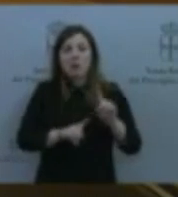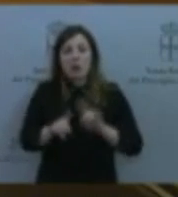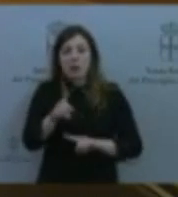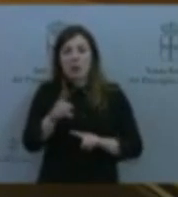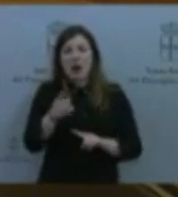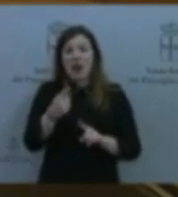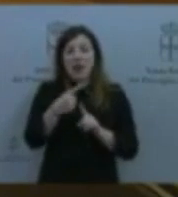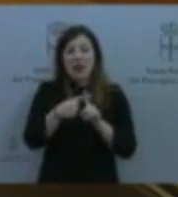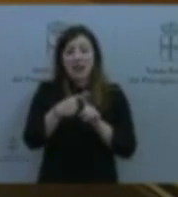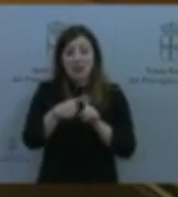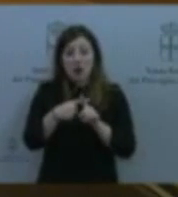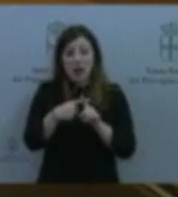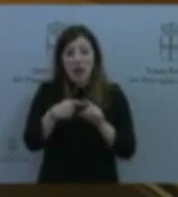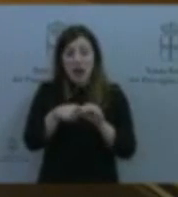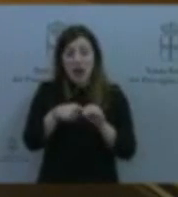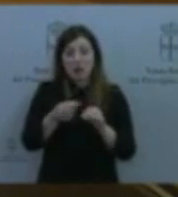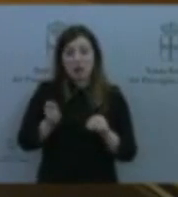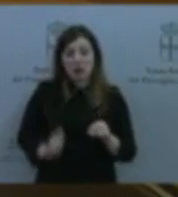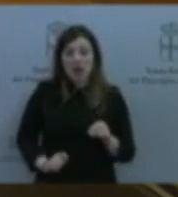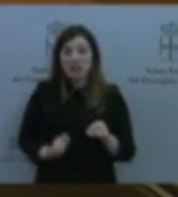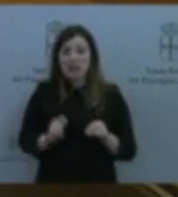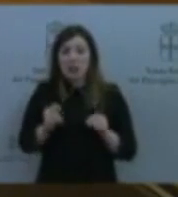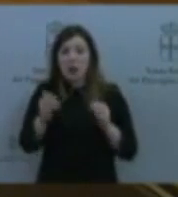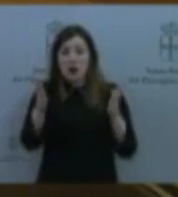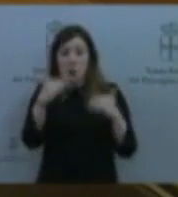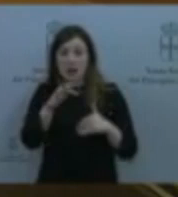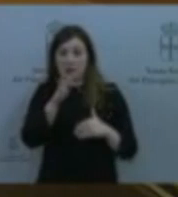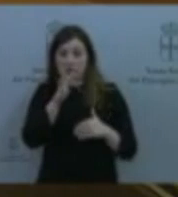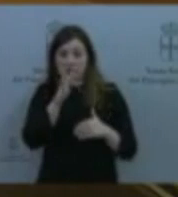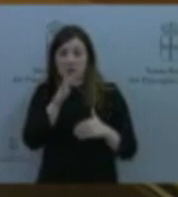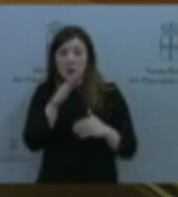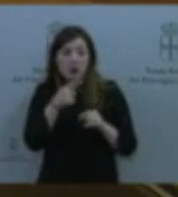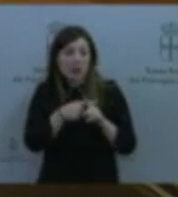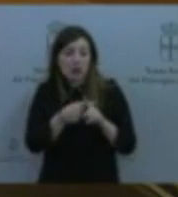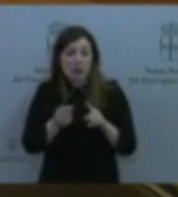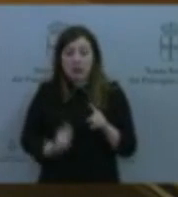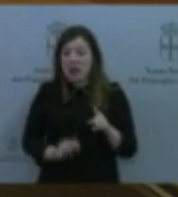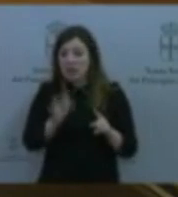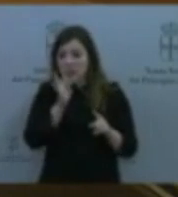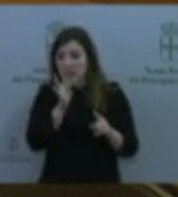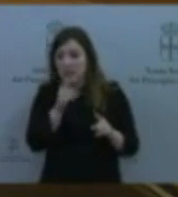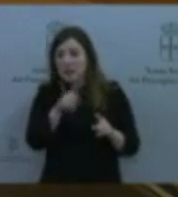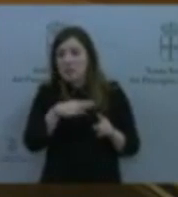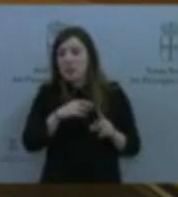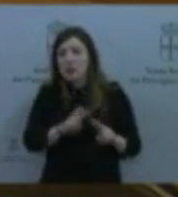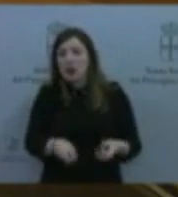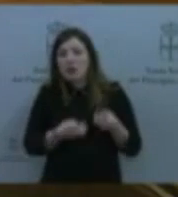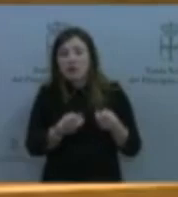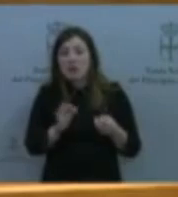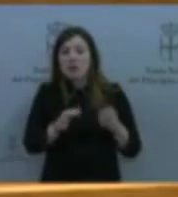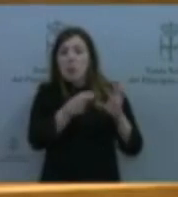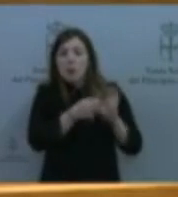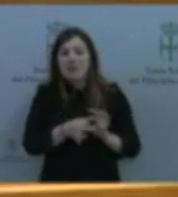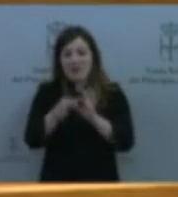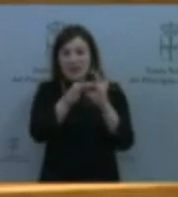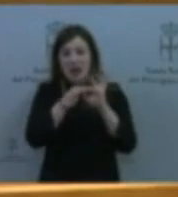Esas titulaciones que todavía no tienen categoría profesional. También puede reformar y unificar aquellas que generen problemas, como Señoría, el caso de... le ruego que vaya